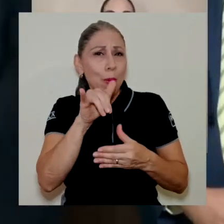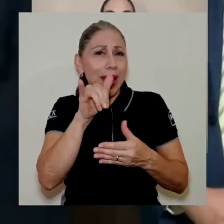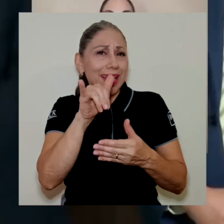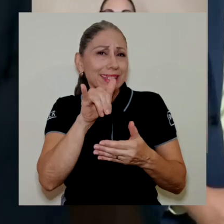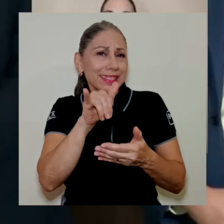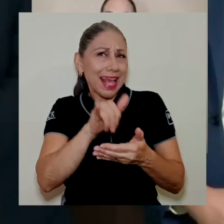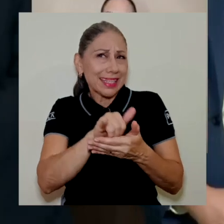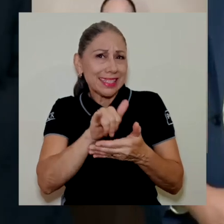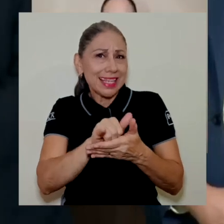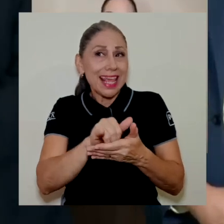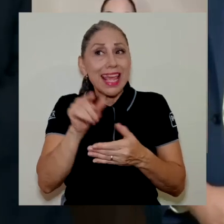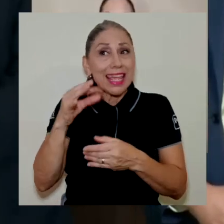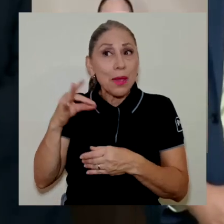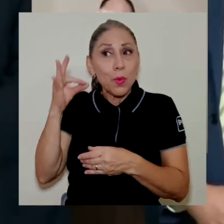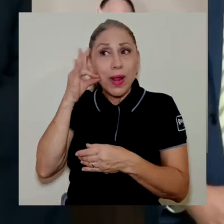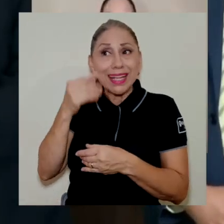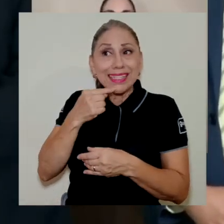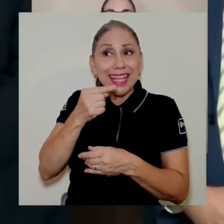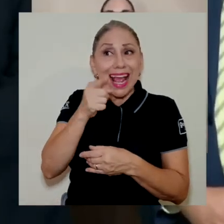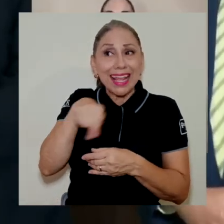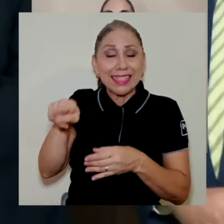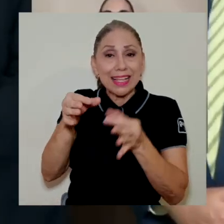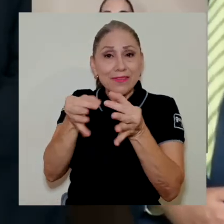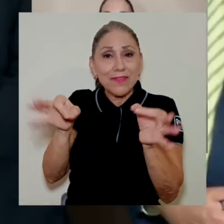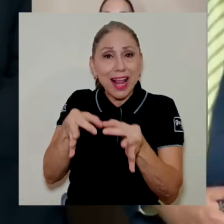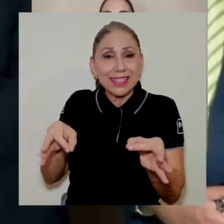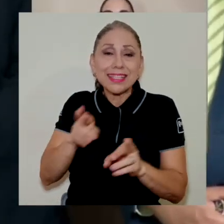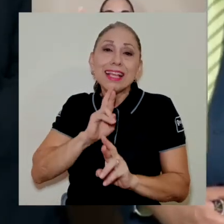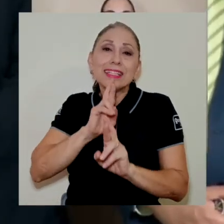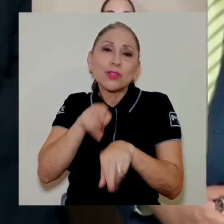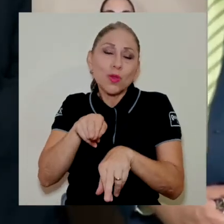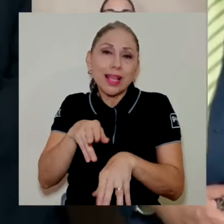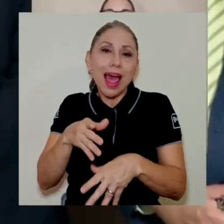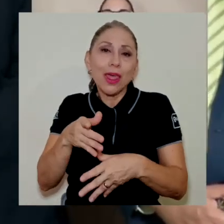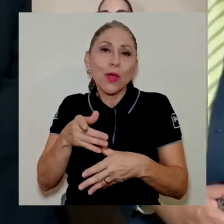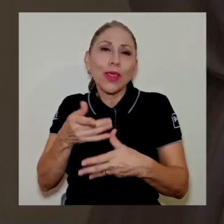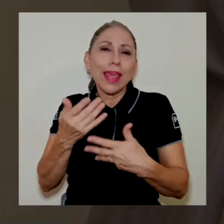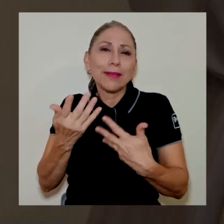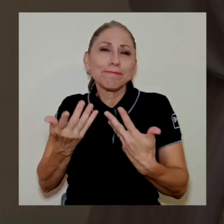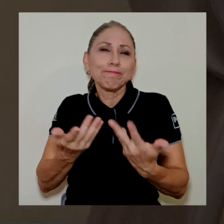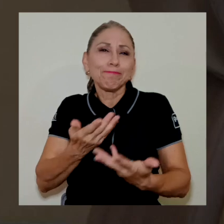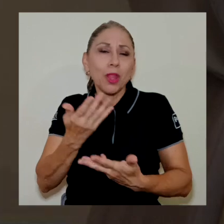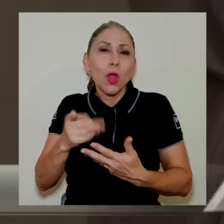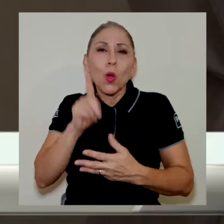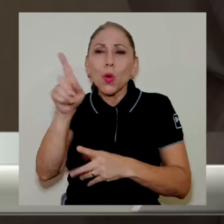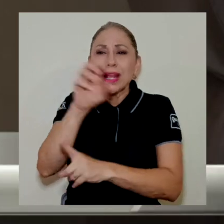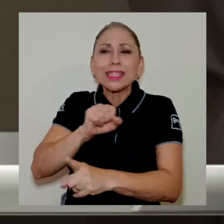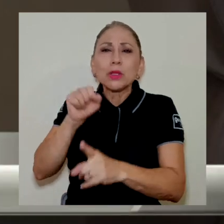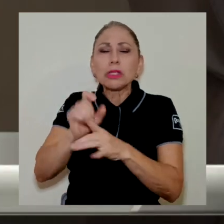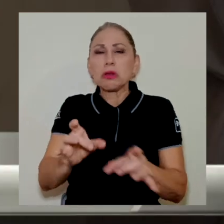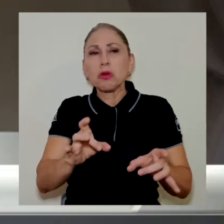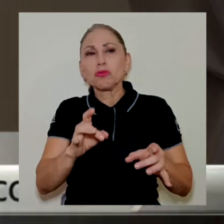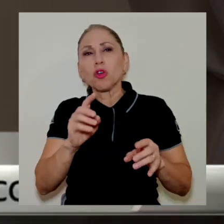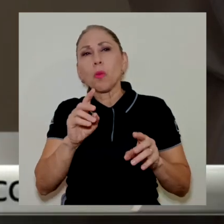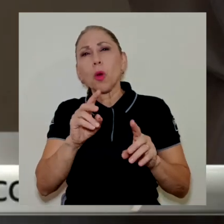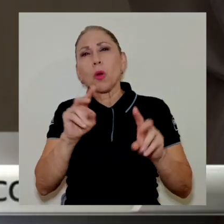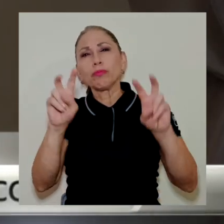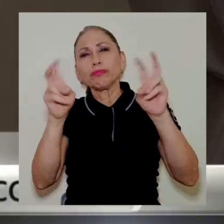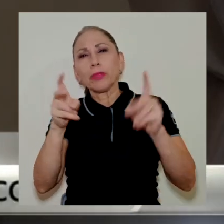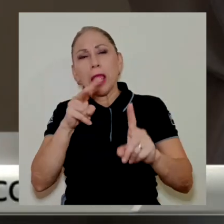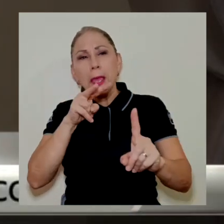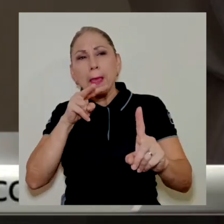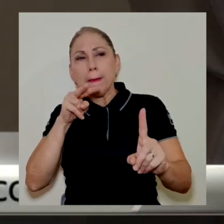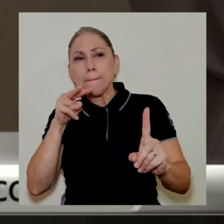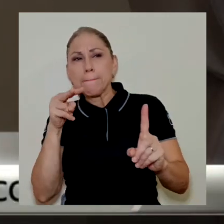los planteen es resultado de una construcción, digamos, misógena, machista,